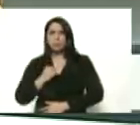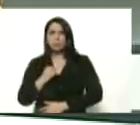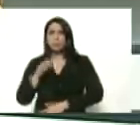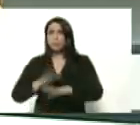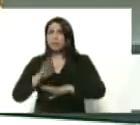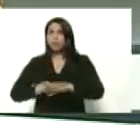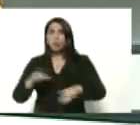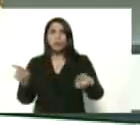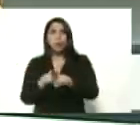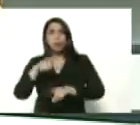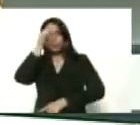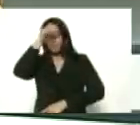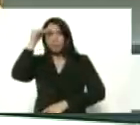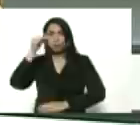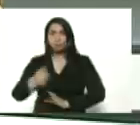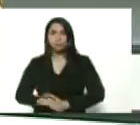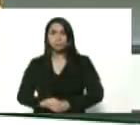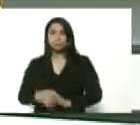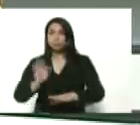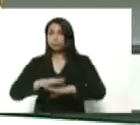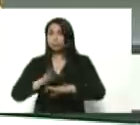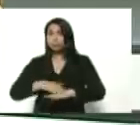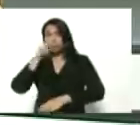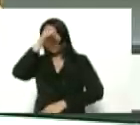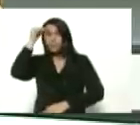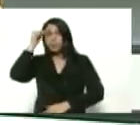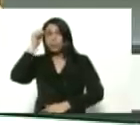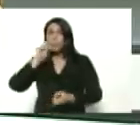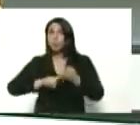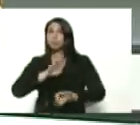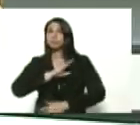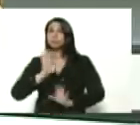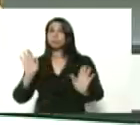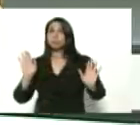domingo. Pasó el domingo, Silvia.